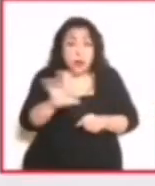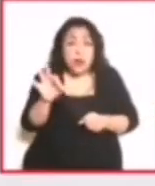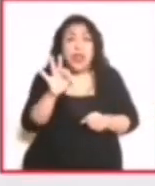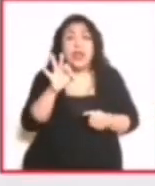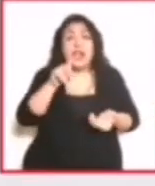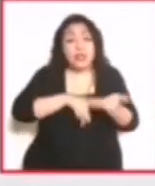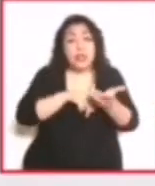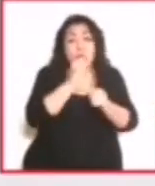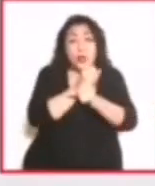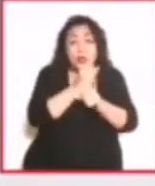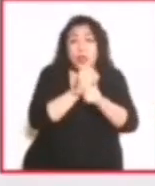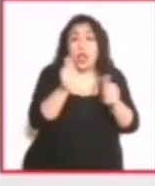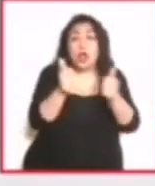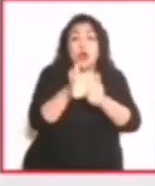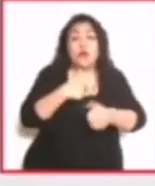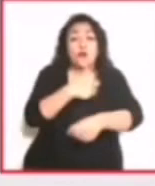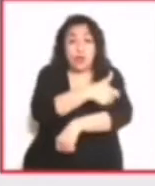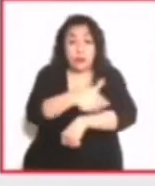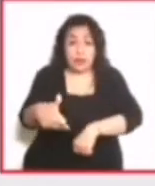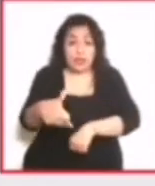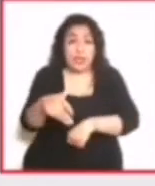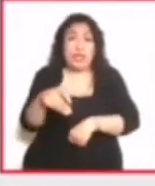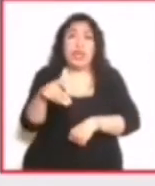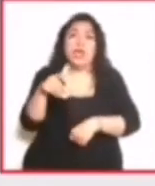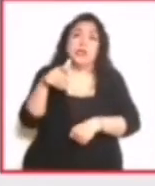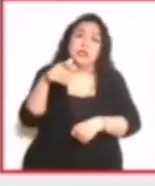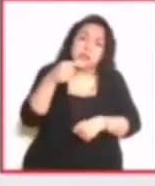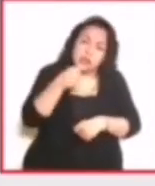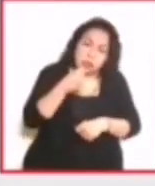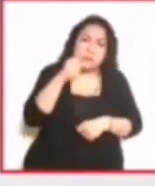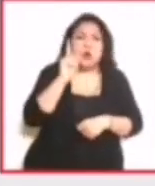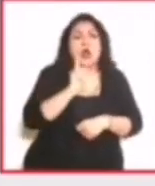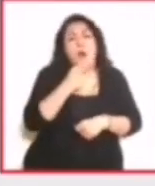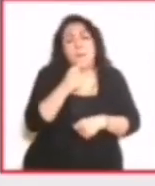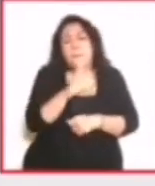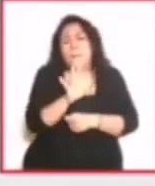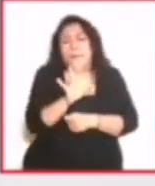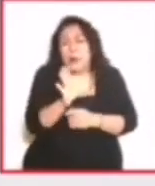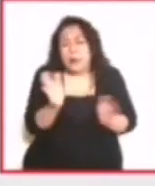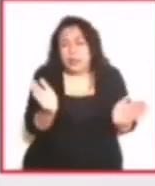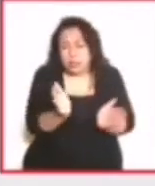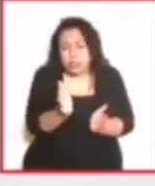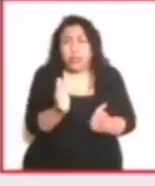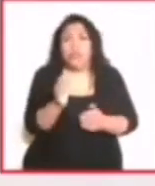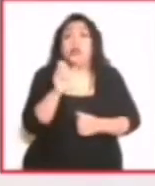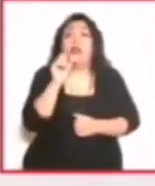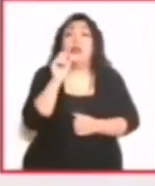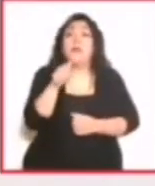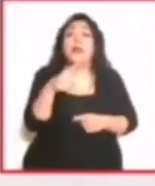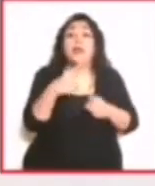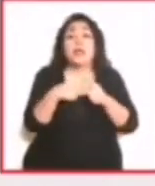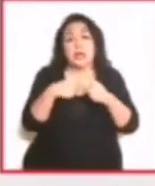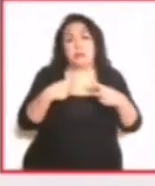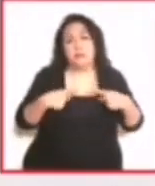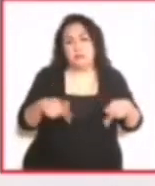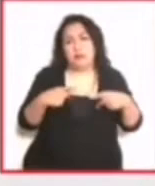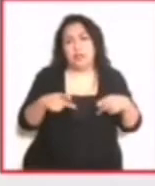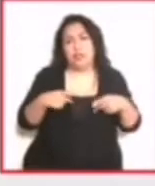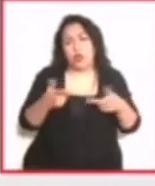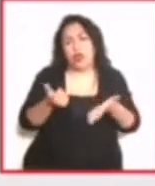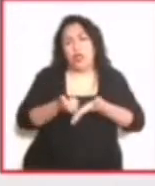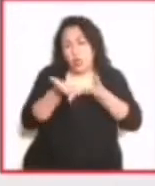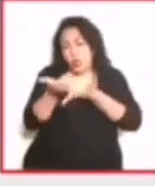virtualidad con las familias que tienen niñas y niños pequeños y con quienes mediamos